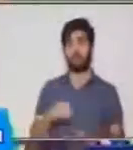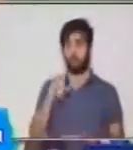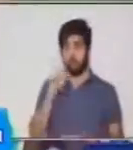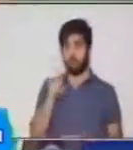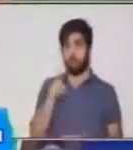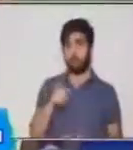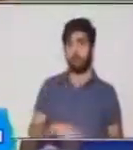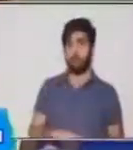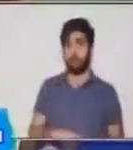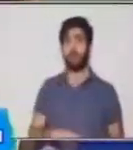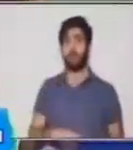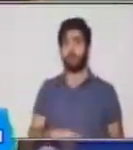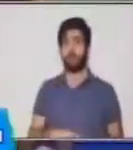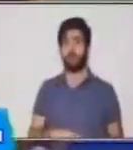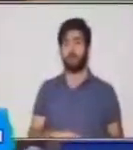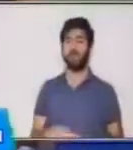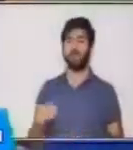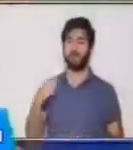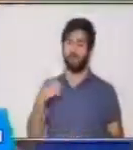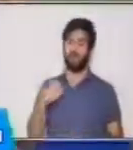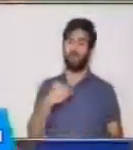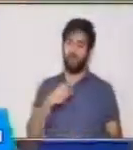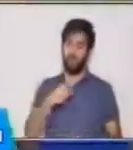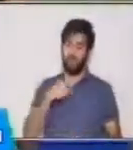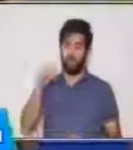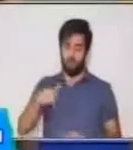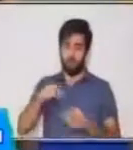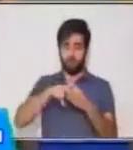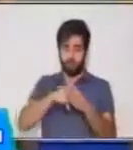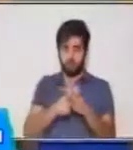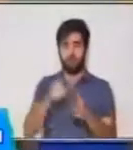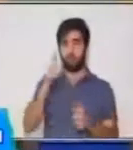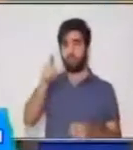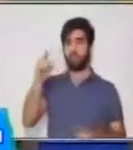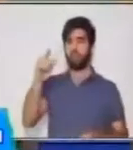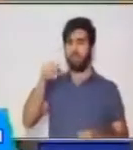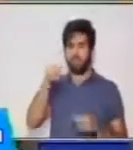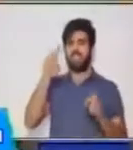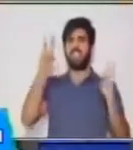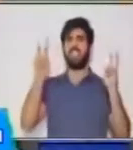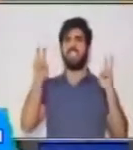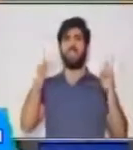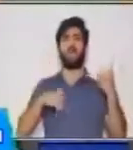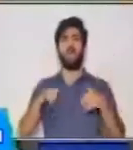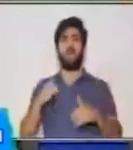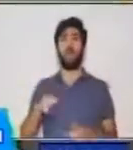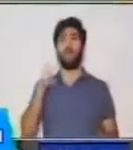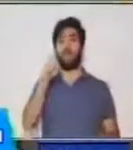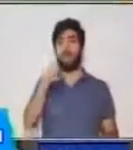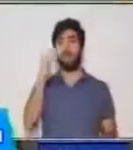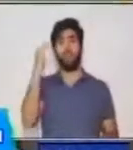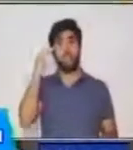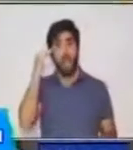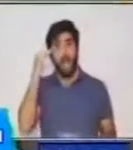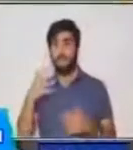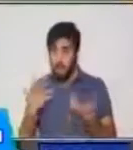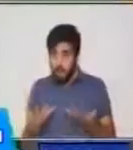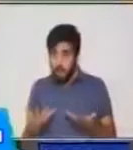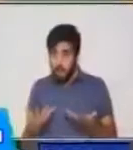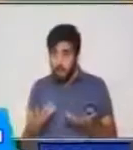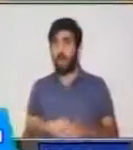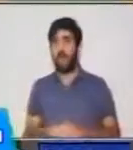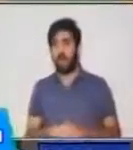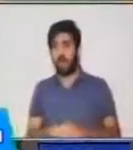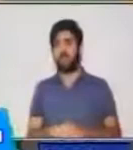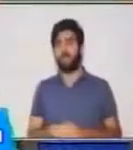con un juego muy importante. Se llama ¿Sabías qué? Y tú tienes que adivinar. En este momento vas